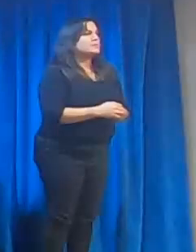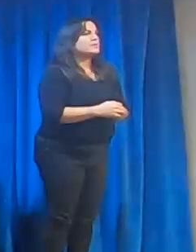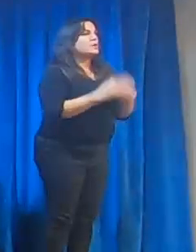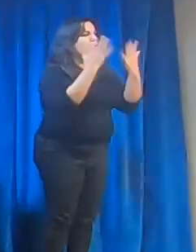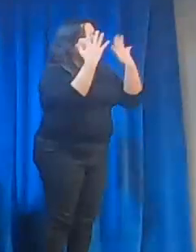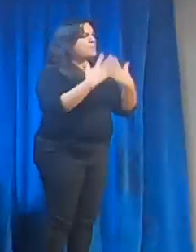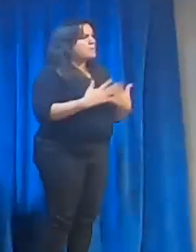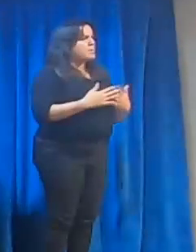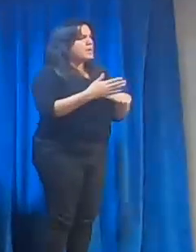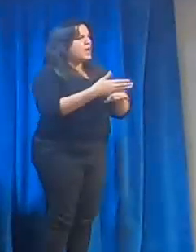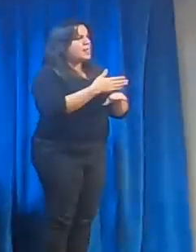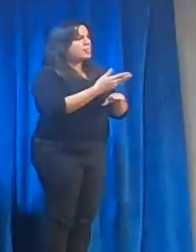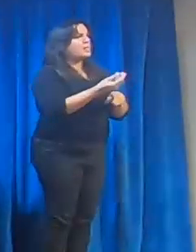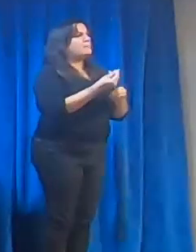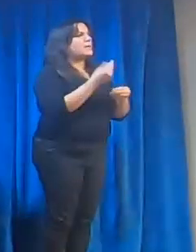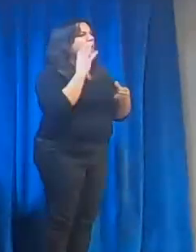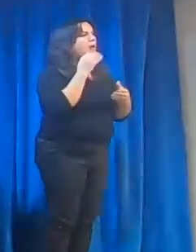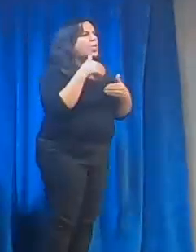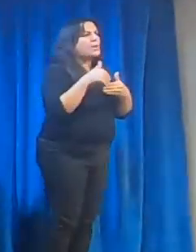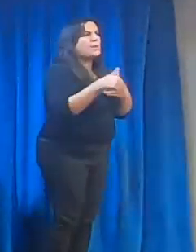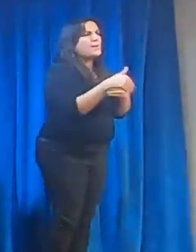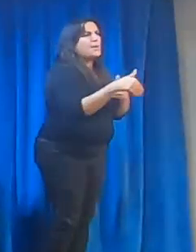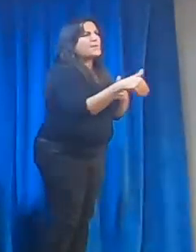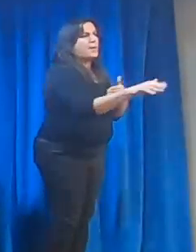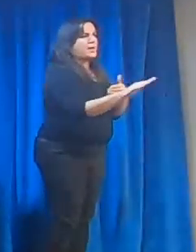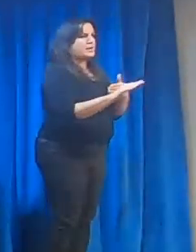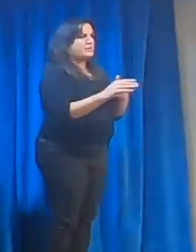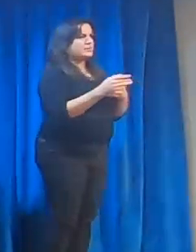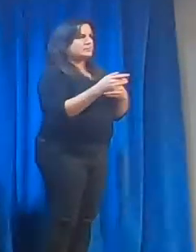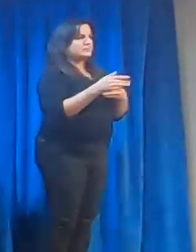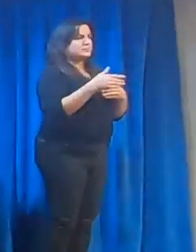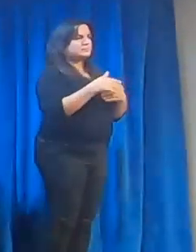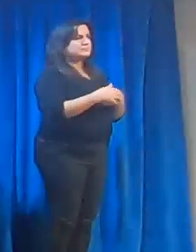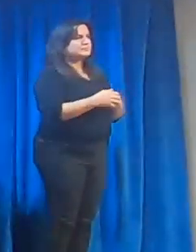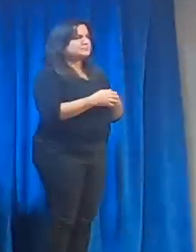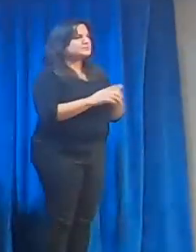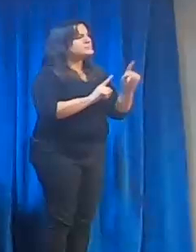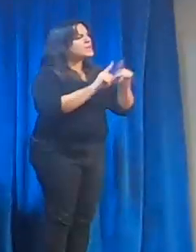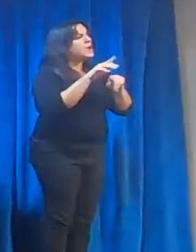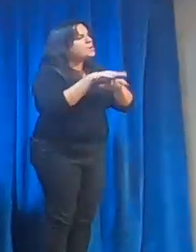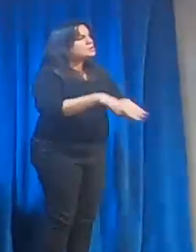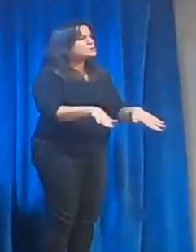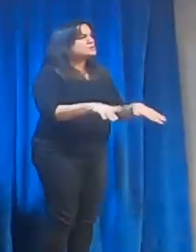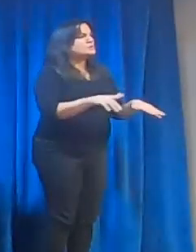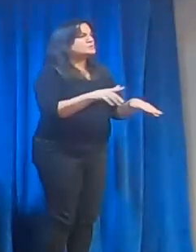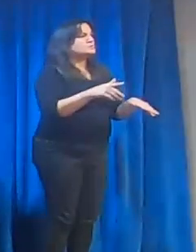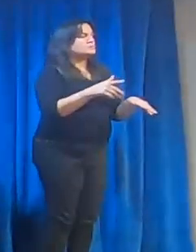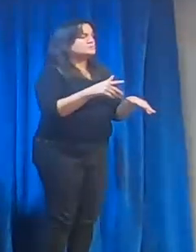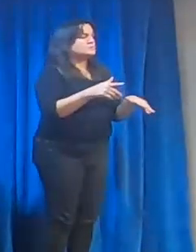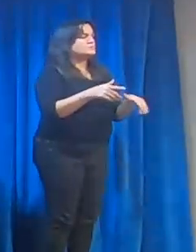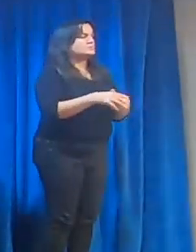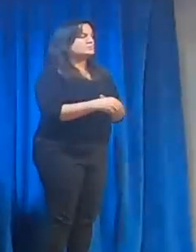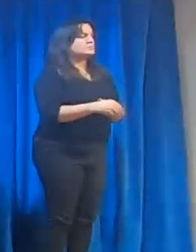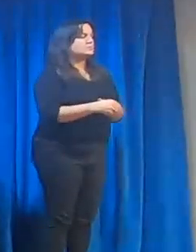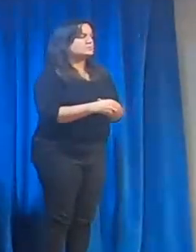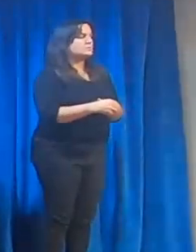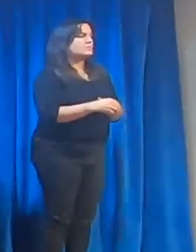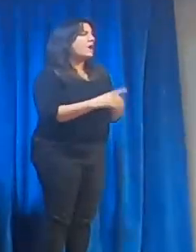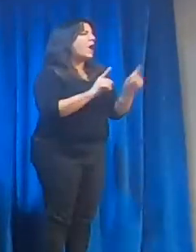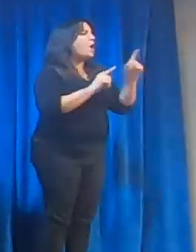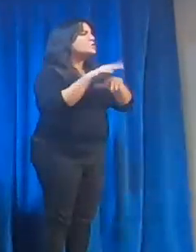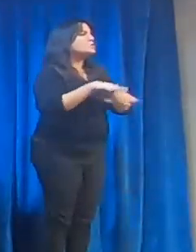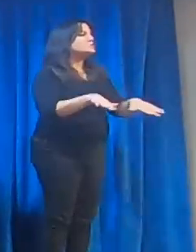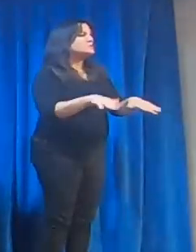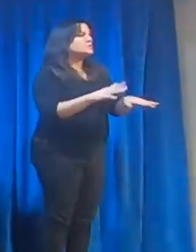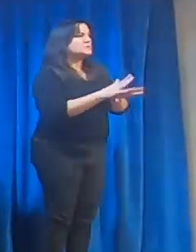preparación es para algo que aún no ocurre, pero que va a ocurrir. En algunos chicos con impulso eso no aparece, porque